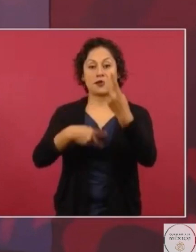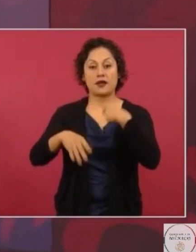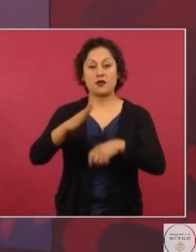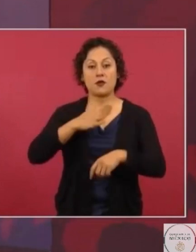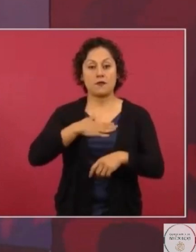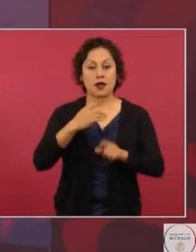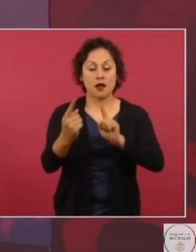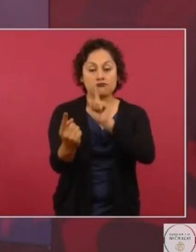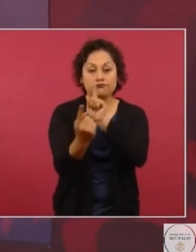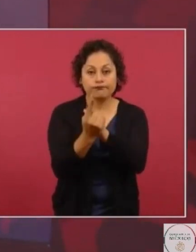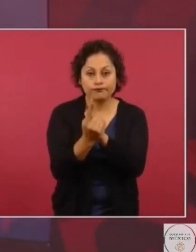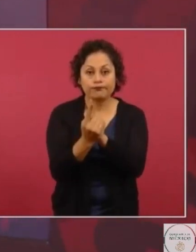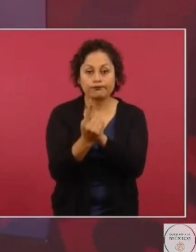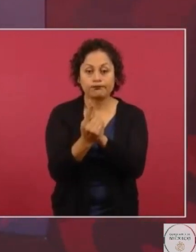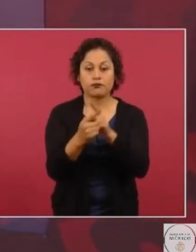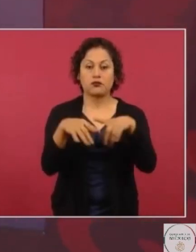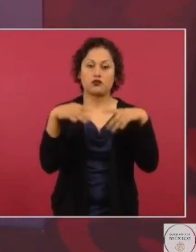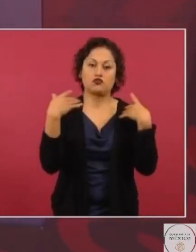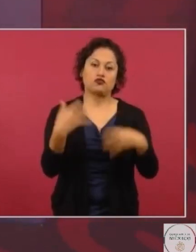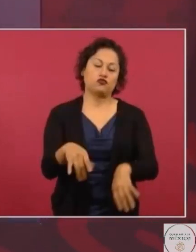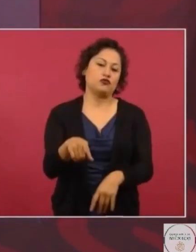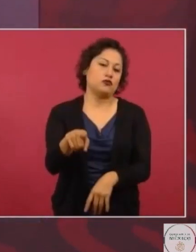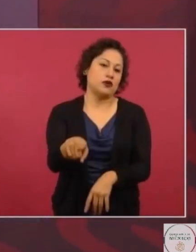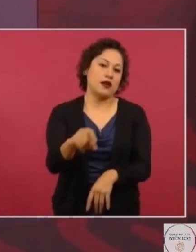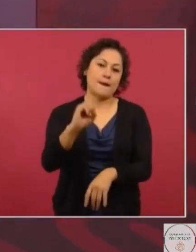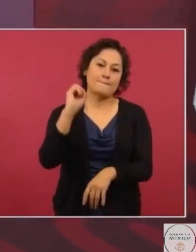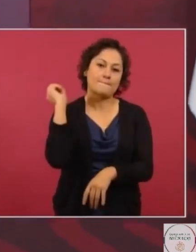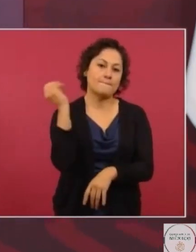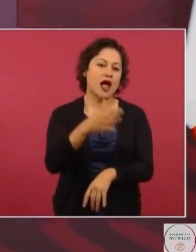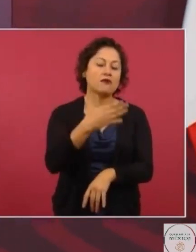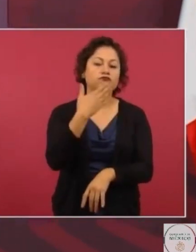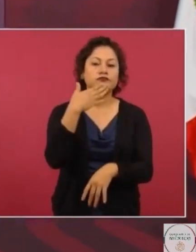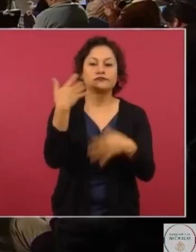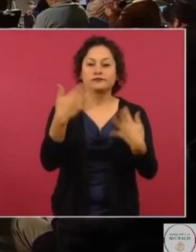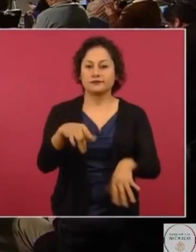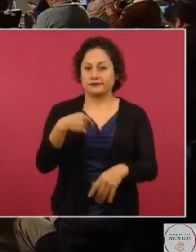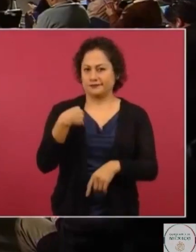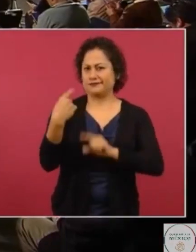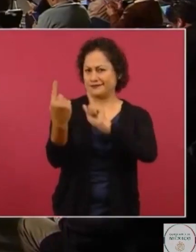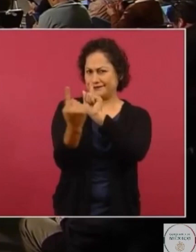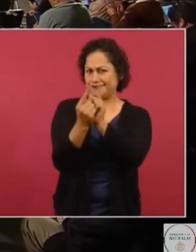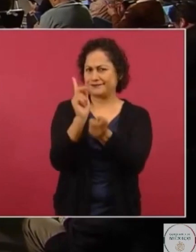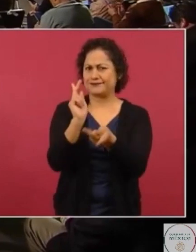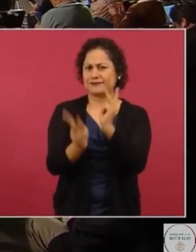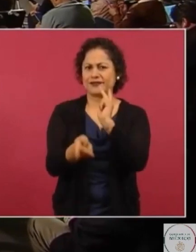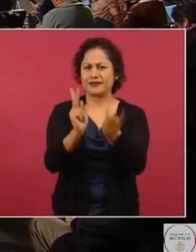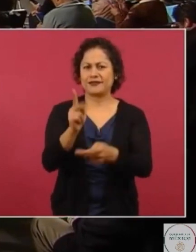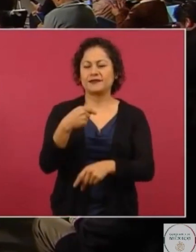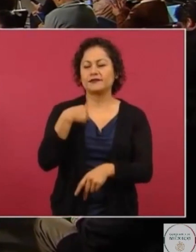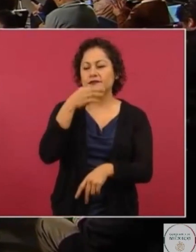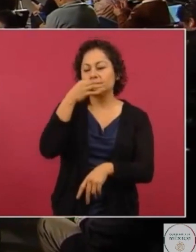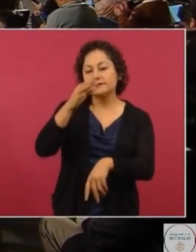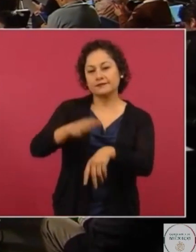que es tremendo pitcher, le dije: oye, a Rosarena